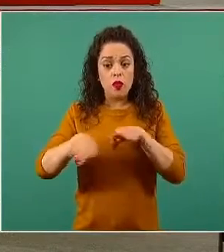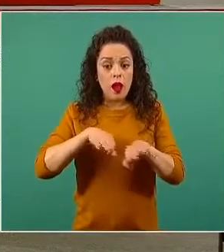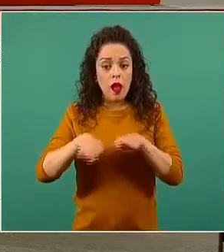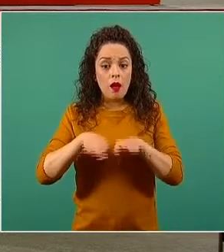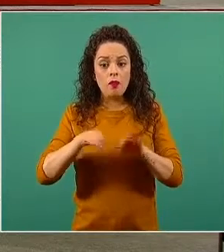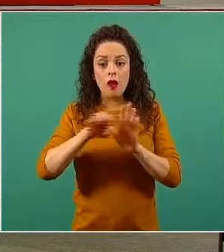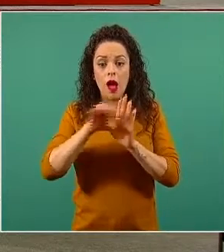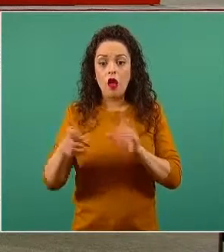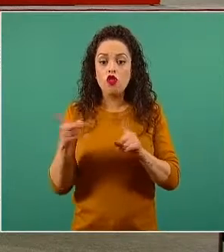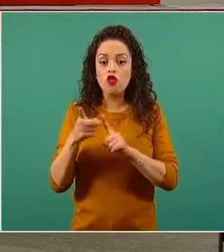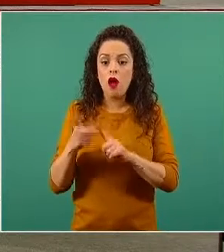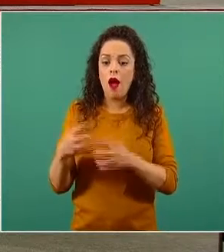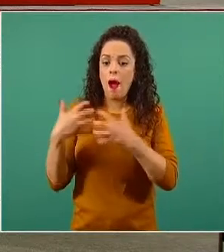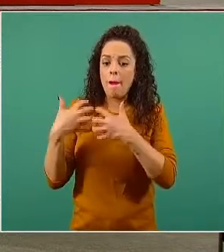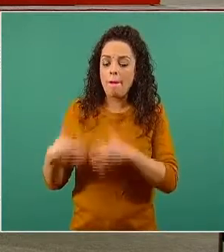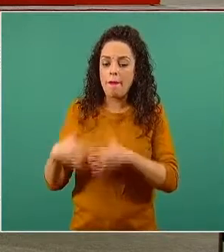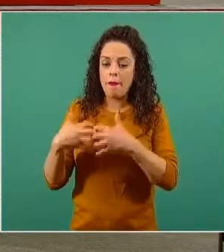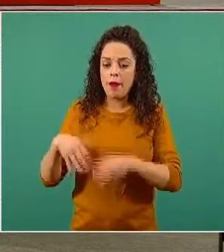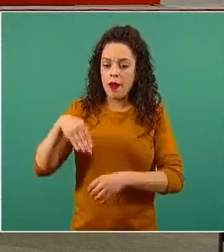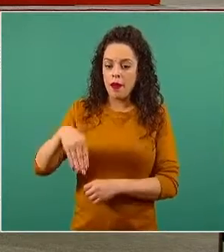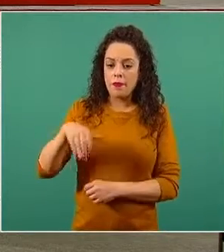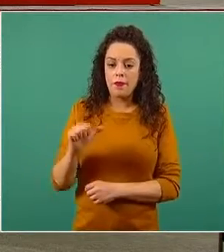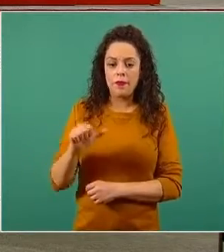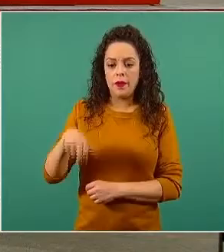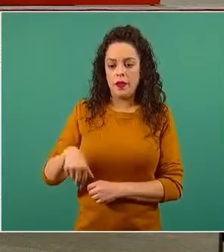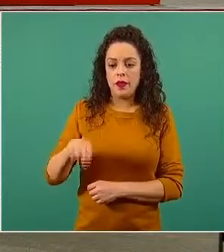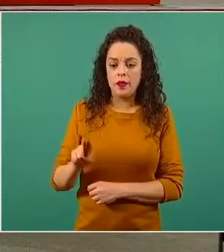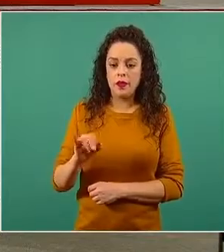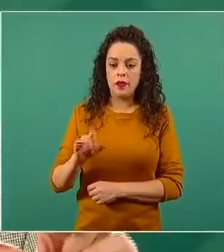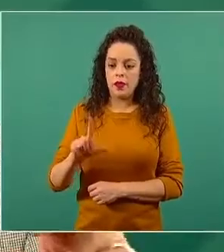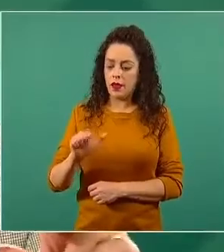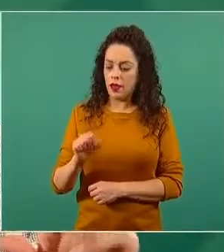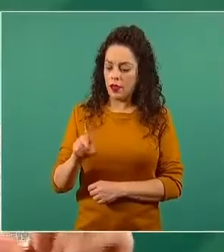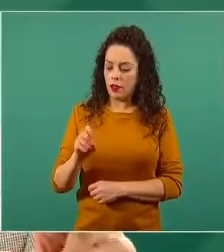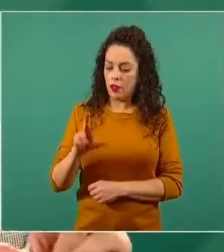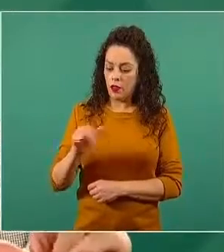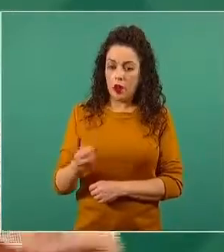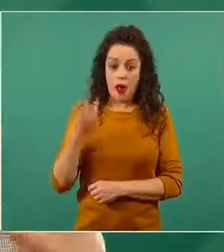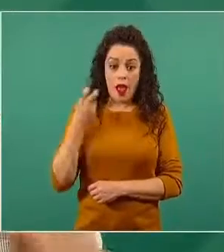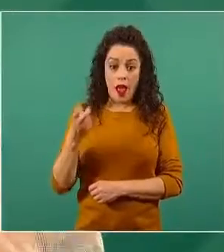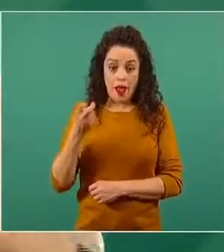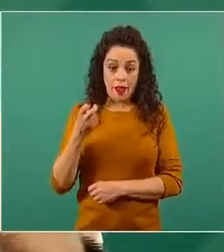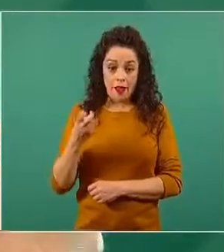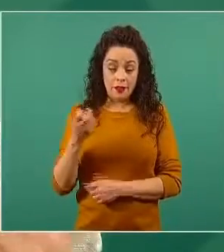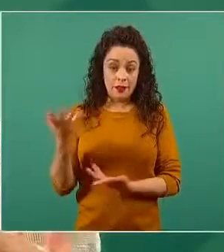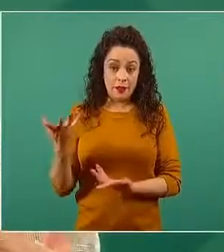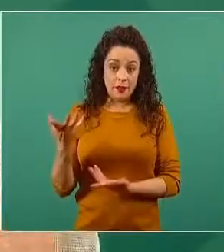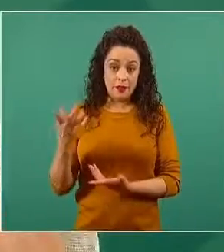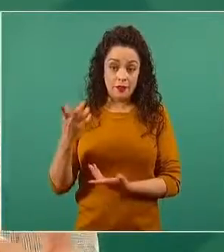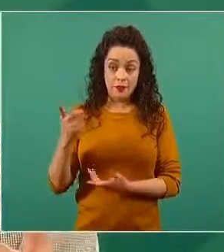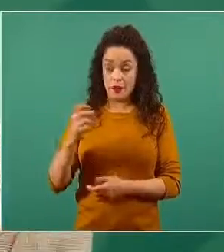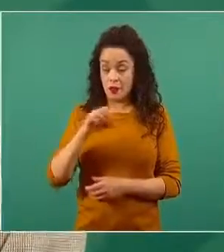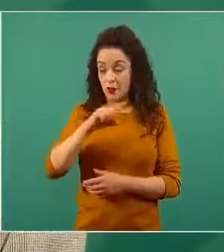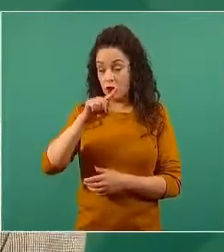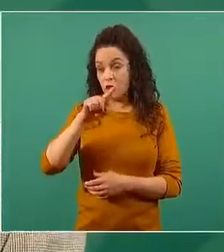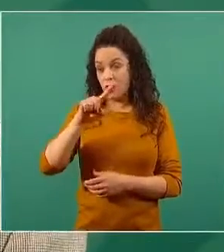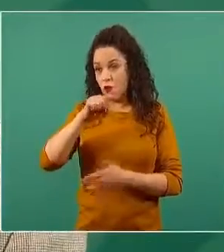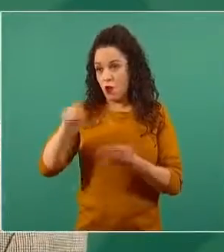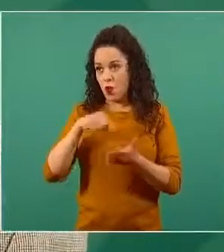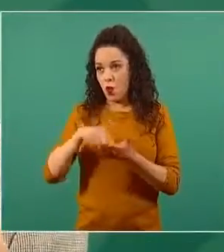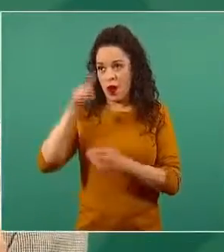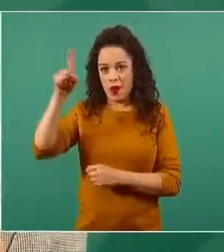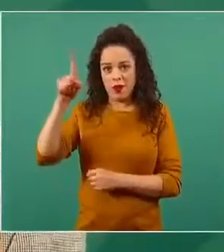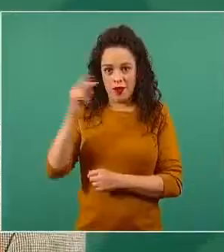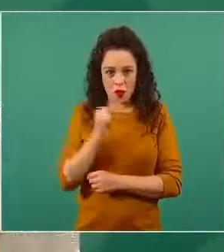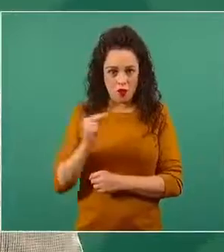en las maquiladoras, que es prácticamente el centro de la actividad económica de la zona norte, de la zona fronteriza del